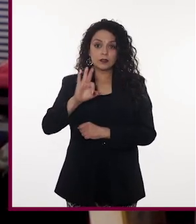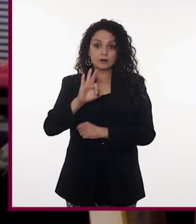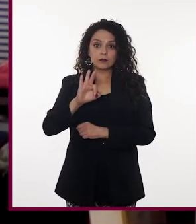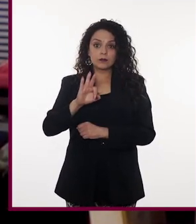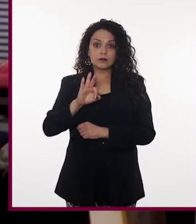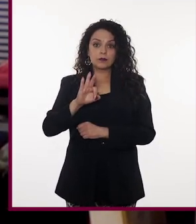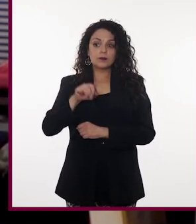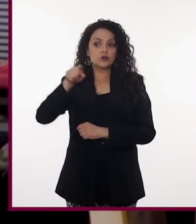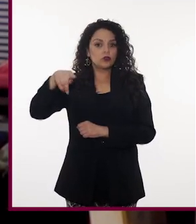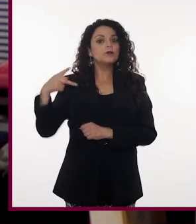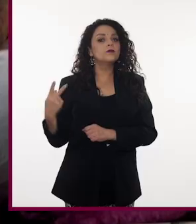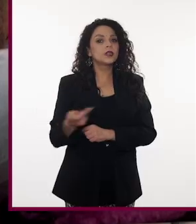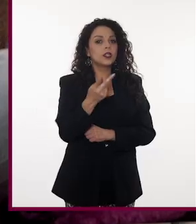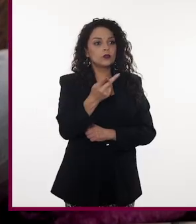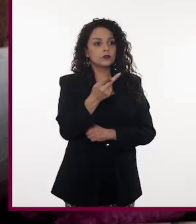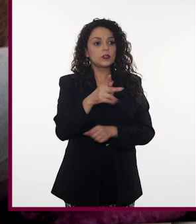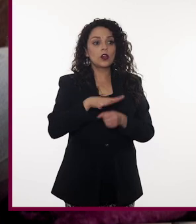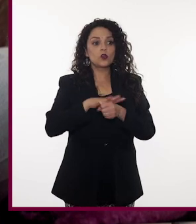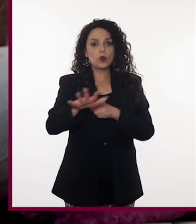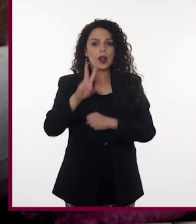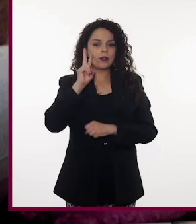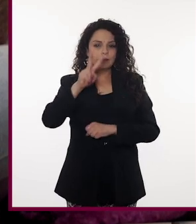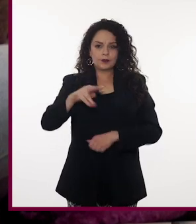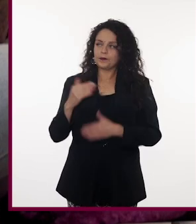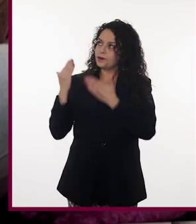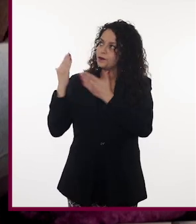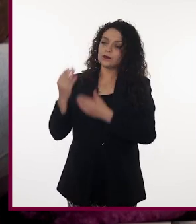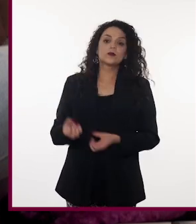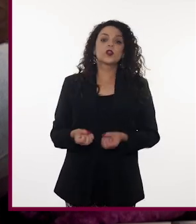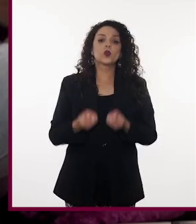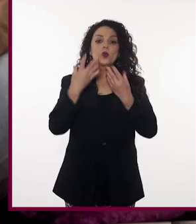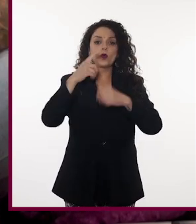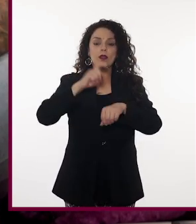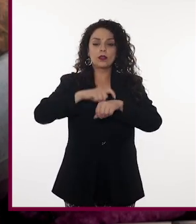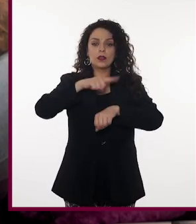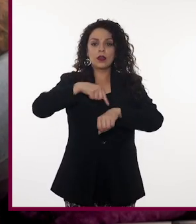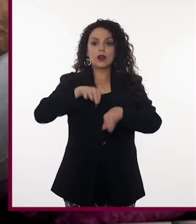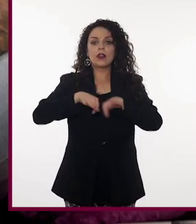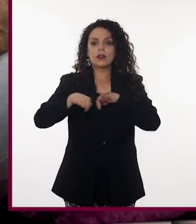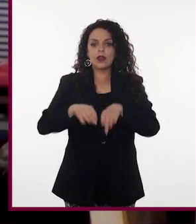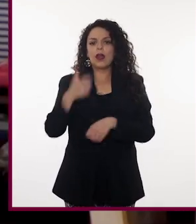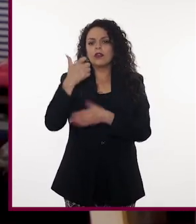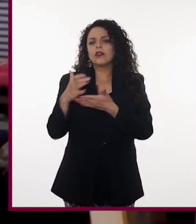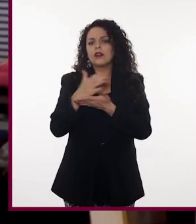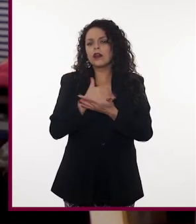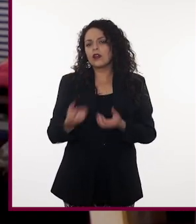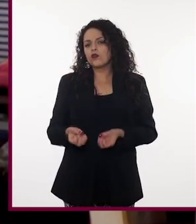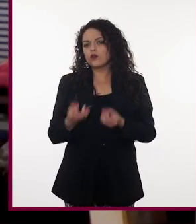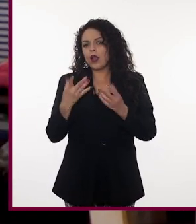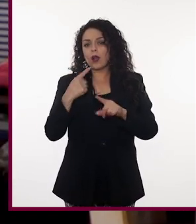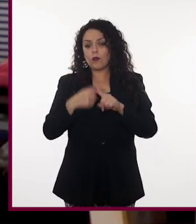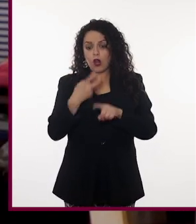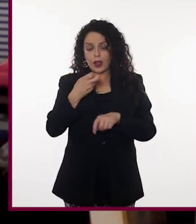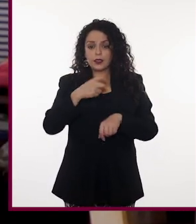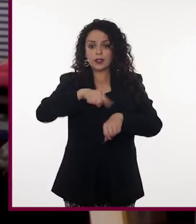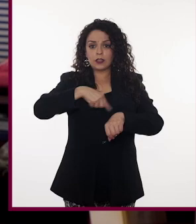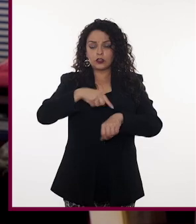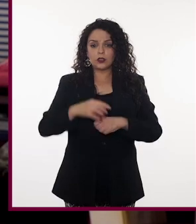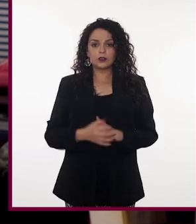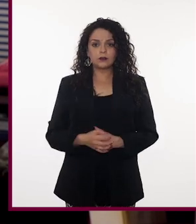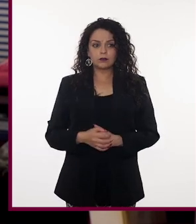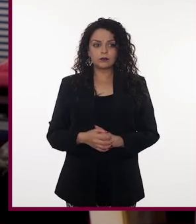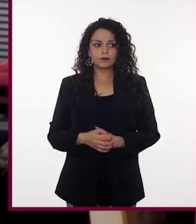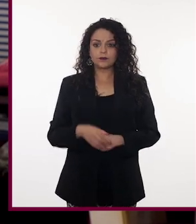las siguientes preguntas. ¿Cuántas horas trabajas a la semana y cuánto ganas? ¿Qué piensas de que no tienes